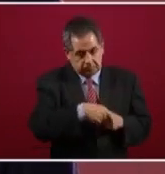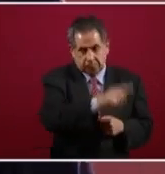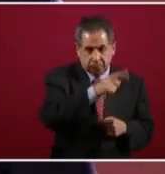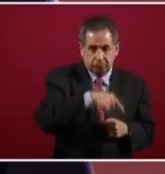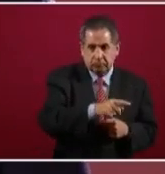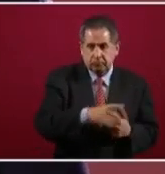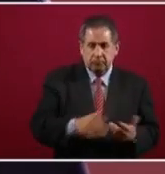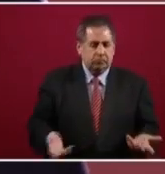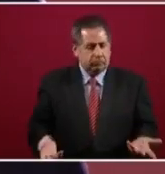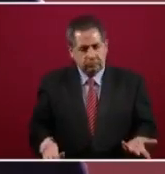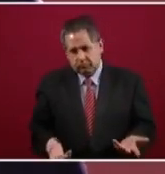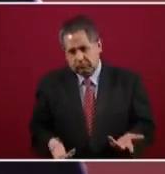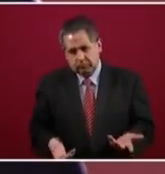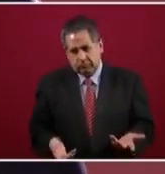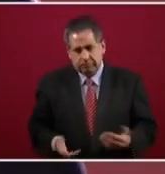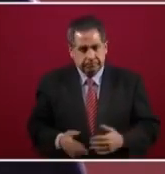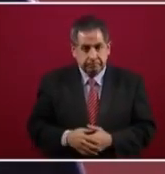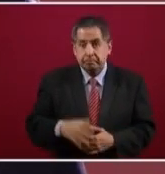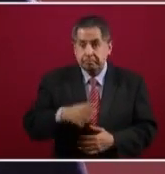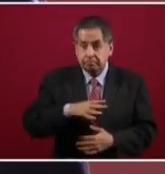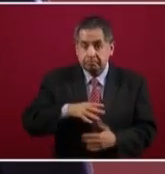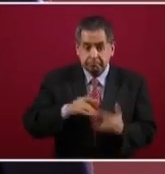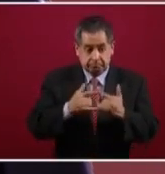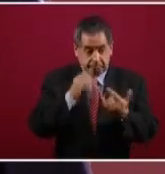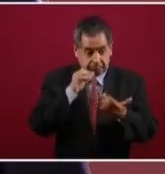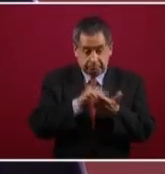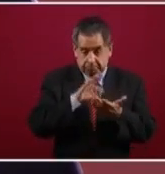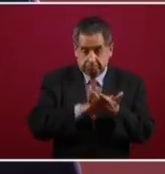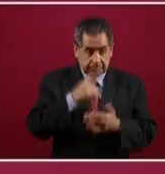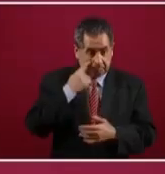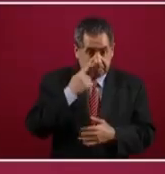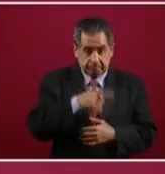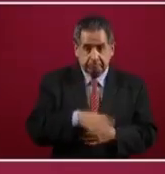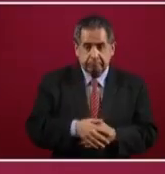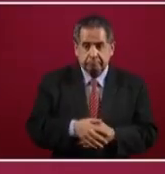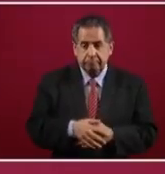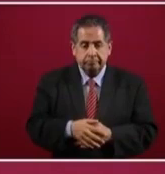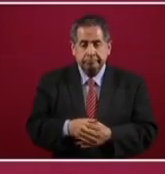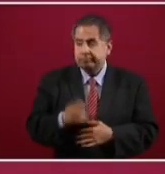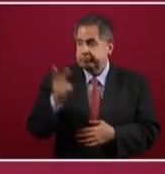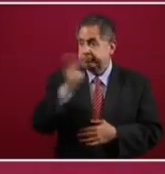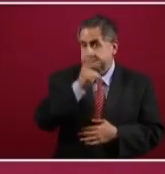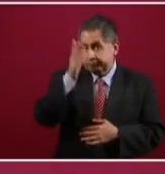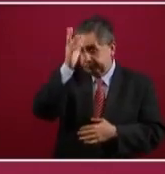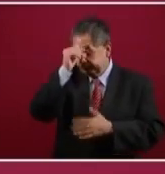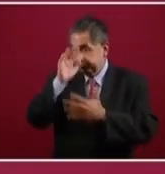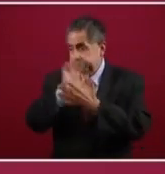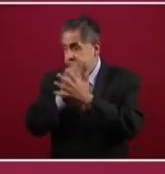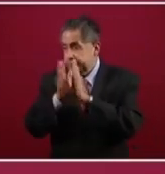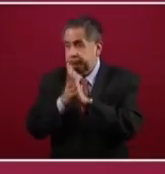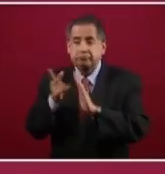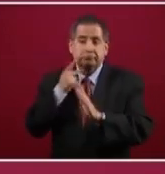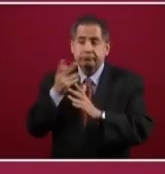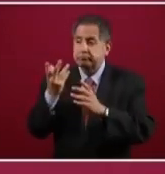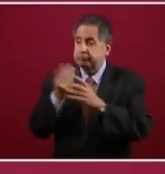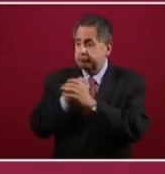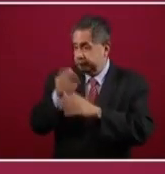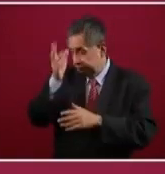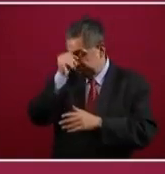Hay casos donde se hacían acuerdos políticos